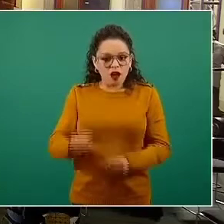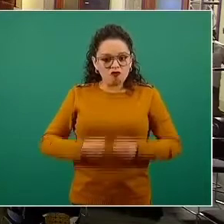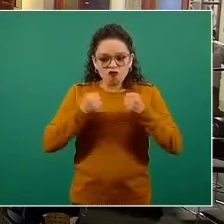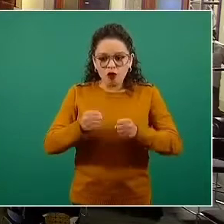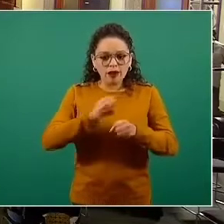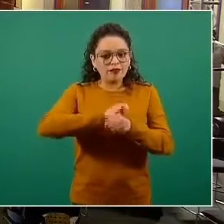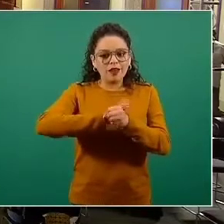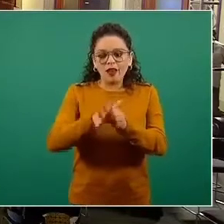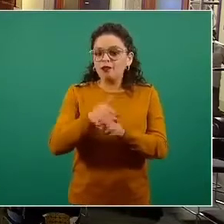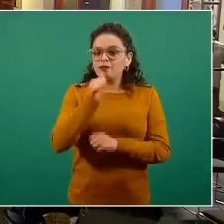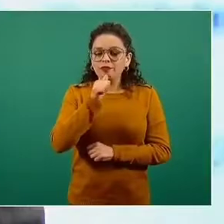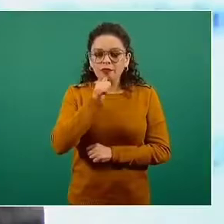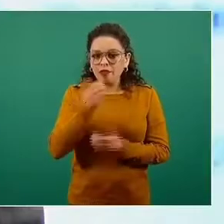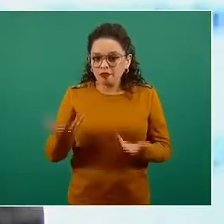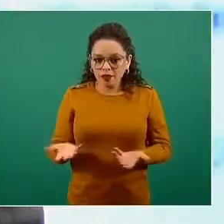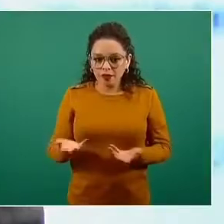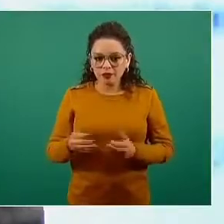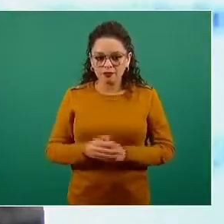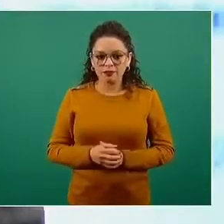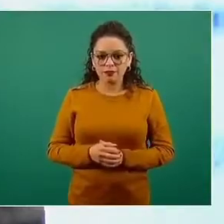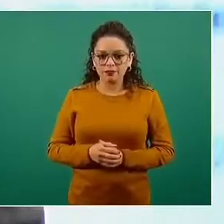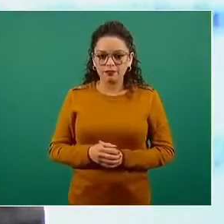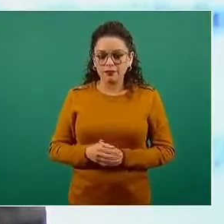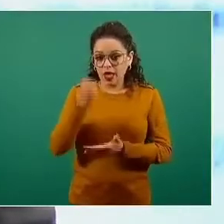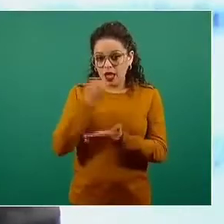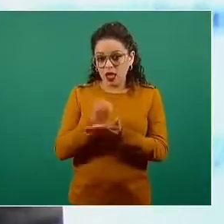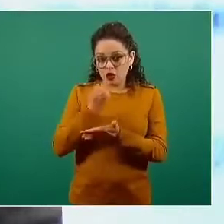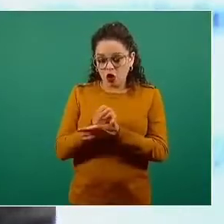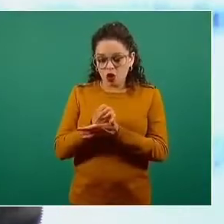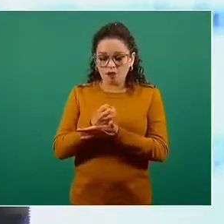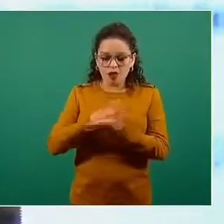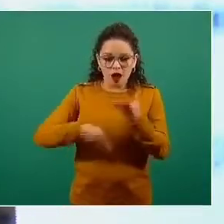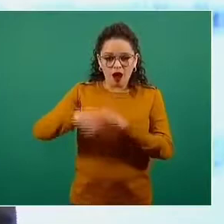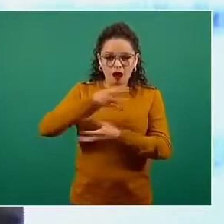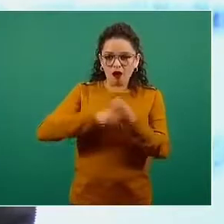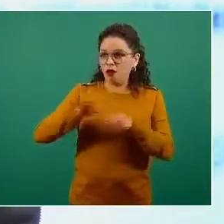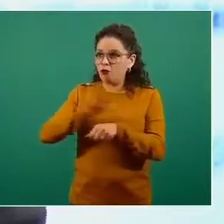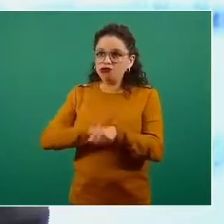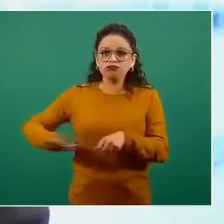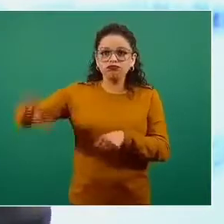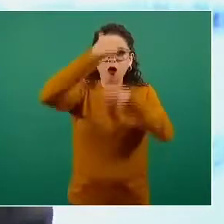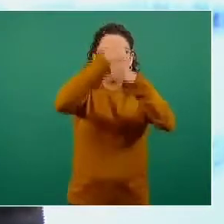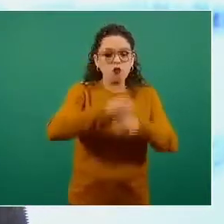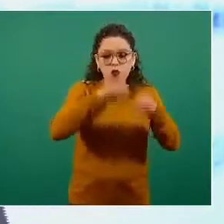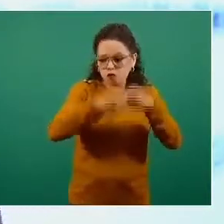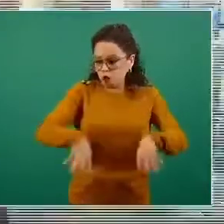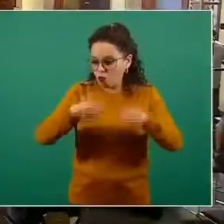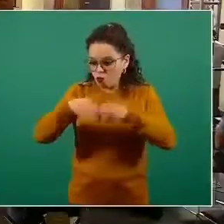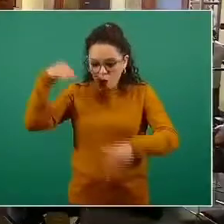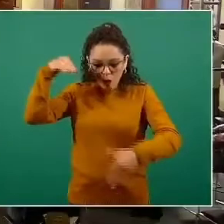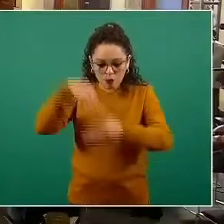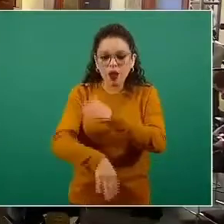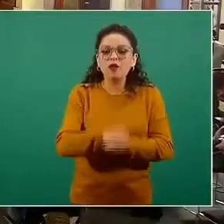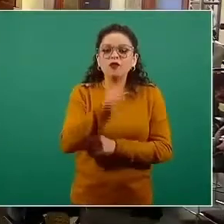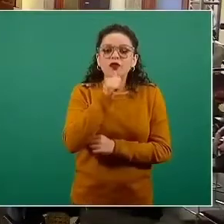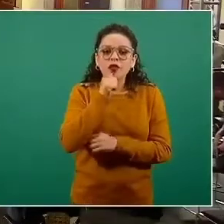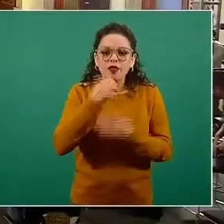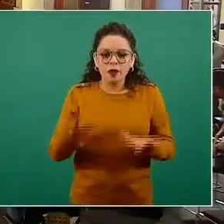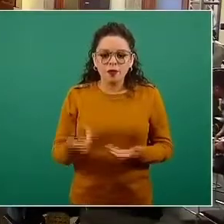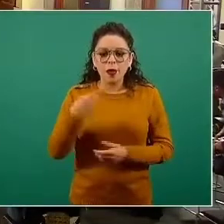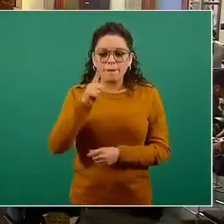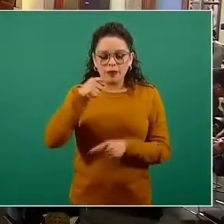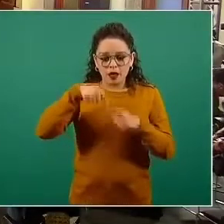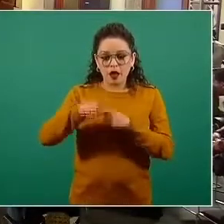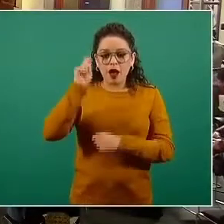y todavía no estaba tan afectada las economías globales. De todos modos, hemos logrado avanzar un poco y precisamente con Cuba,